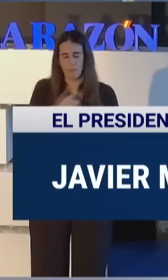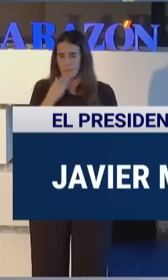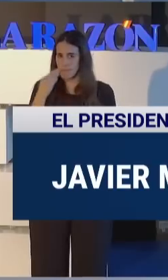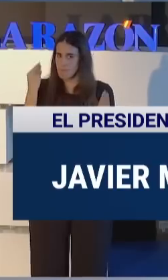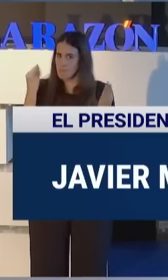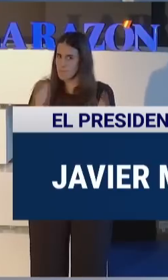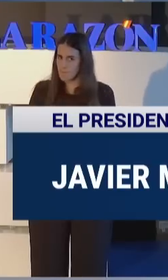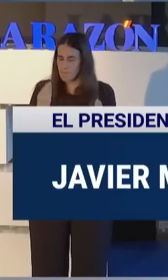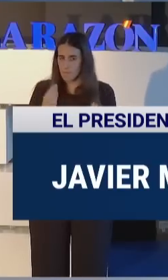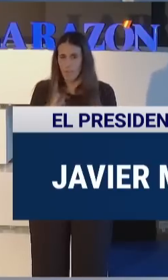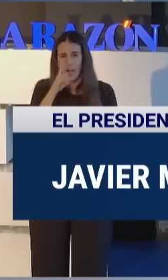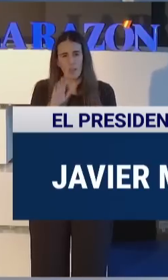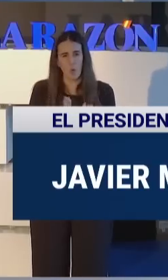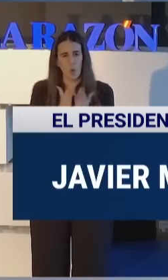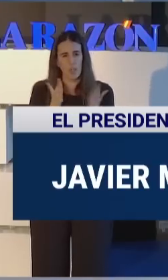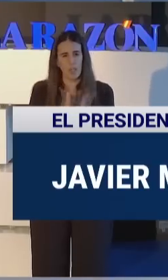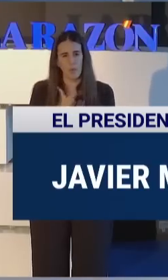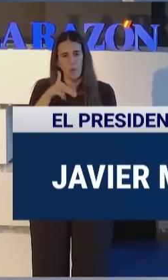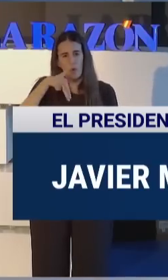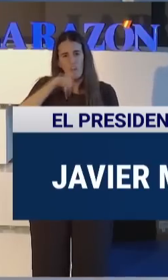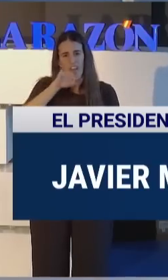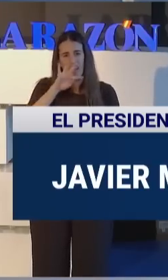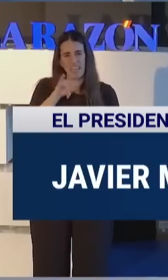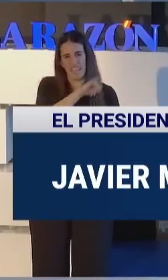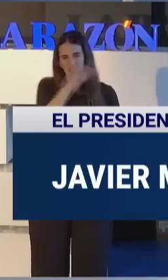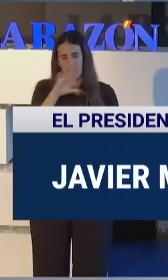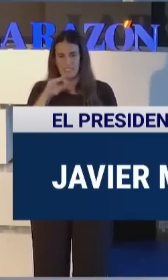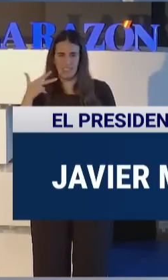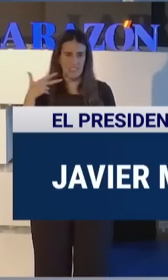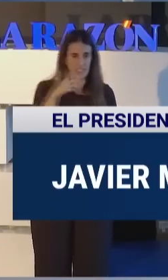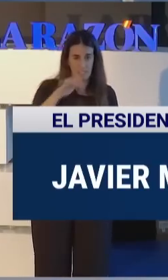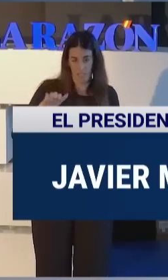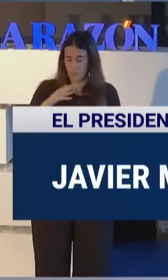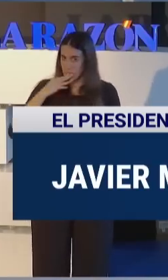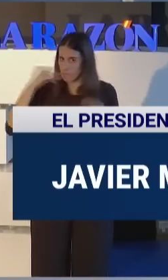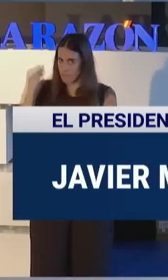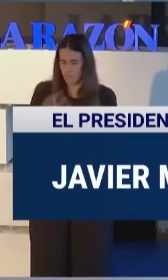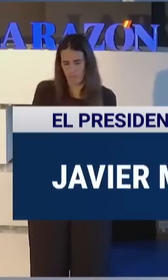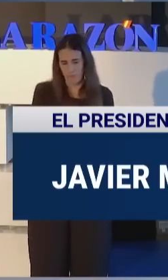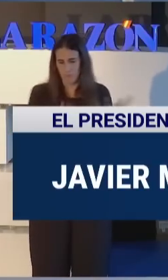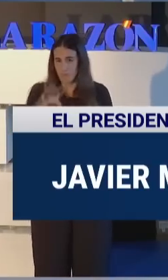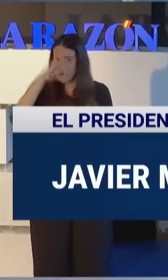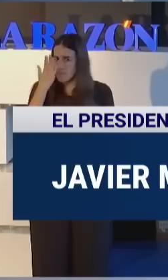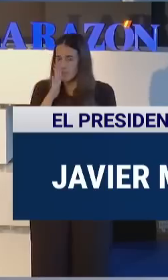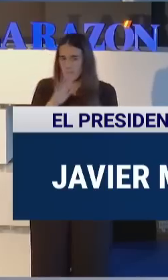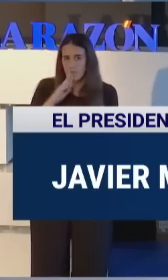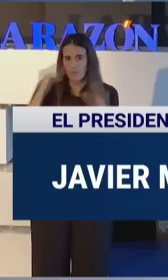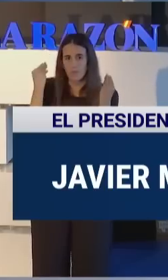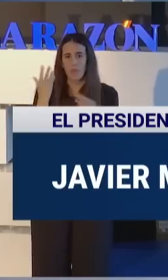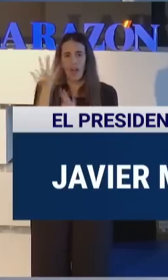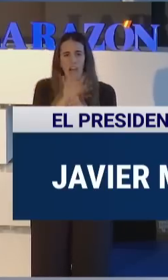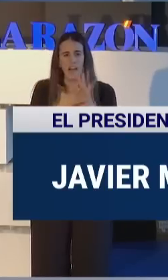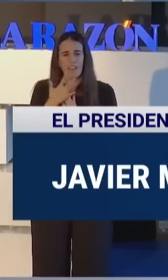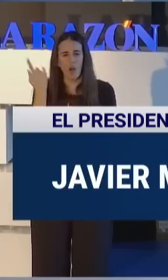está muy bien plasmado en un libro de Mises que se llama La mentalidad anticapitalista, es cómo recurren a las miserias